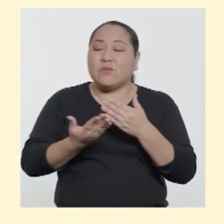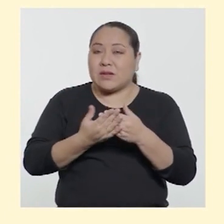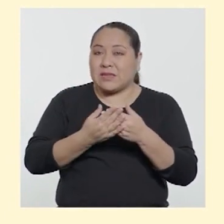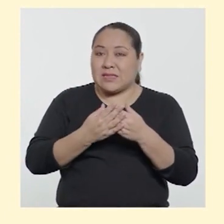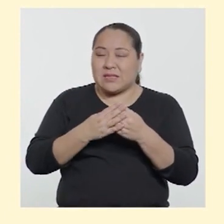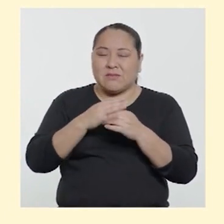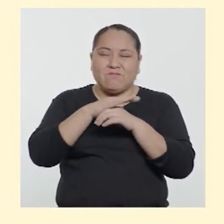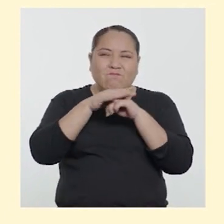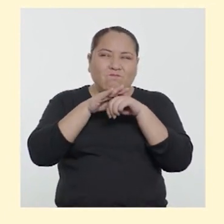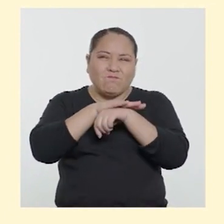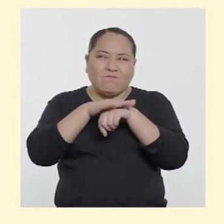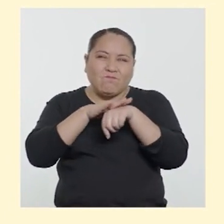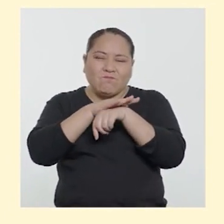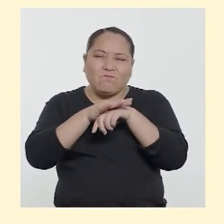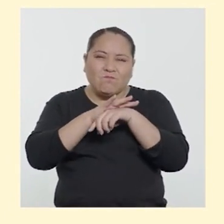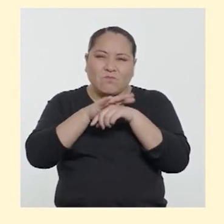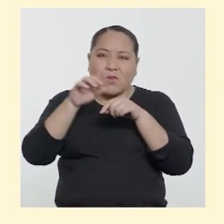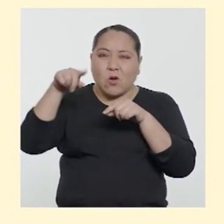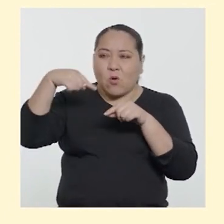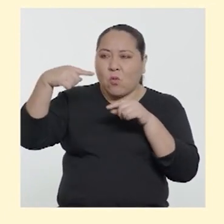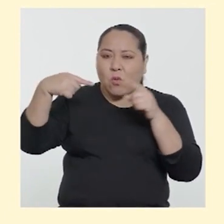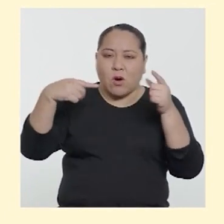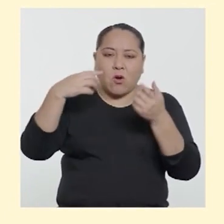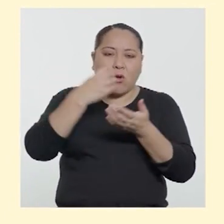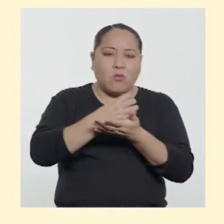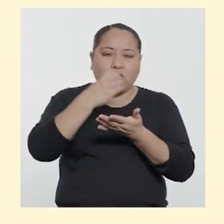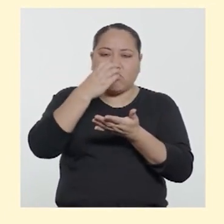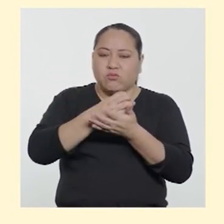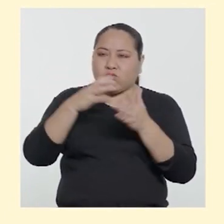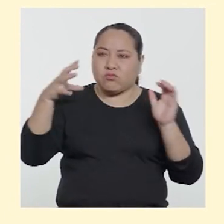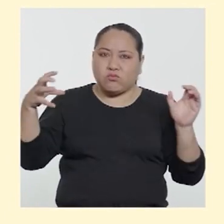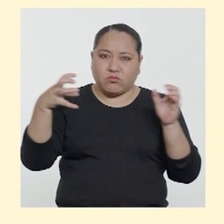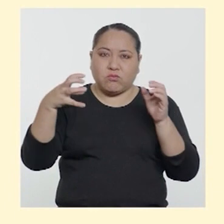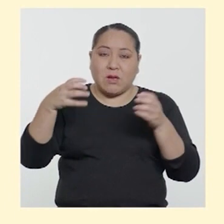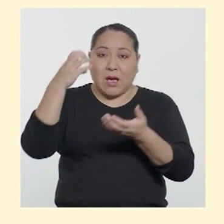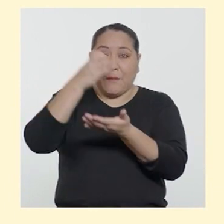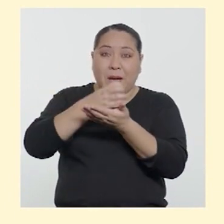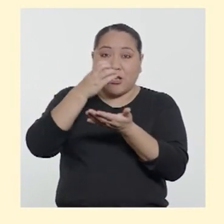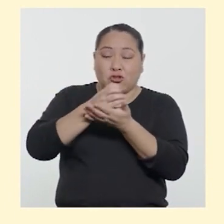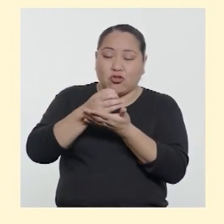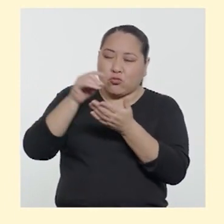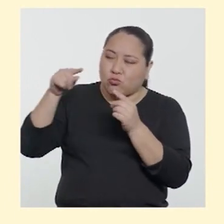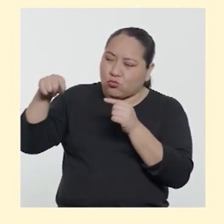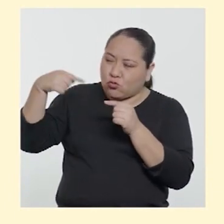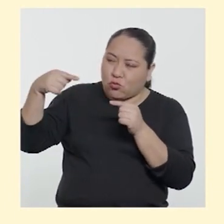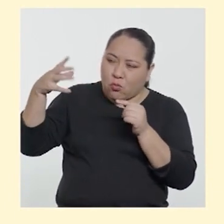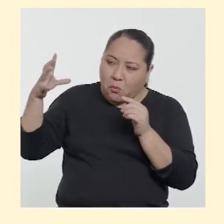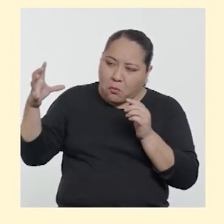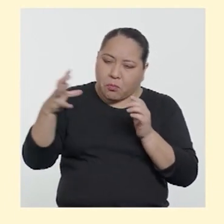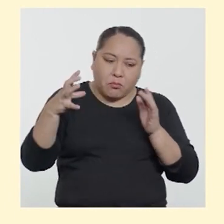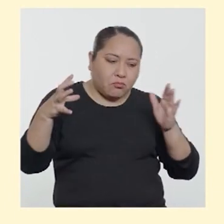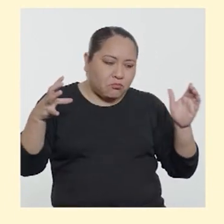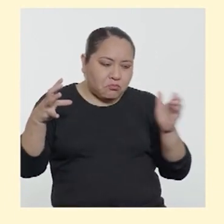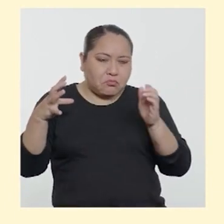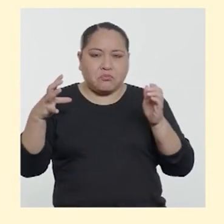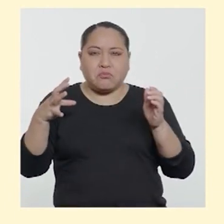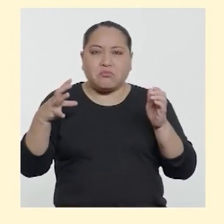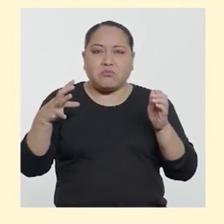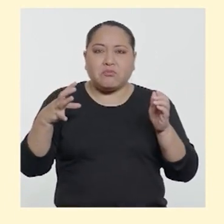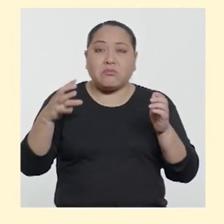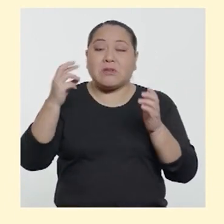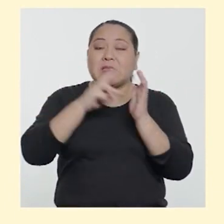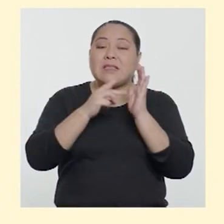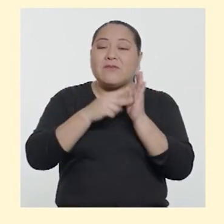Luego, he planeado hacer un orificio en cada lado de los vasos para que el tubo entre en ellos.